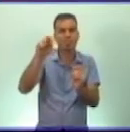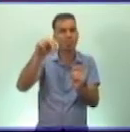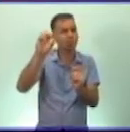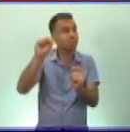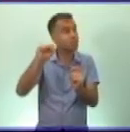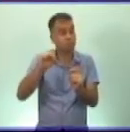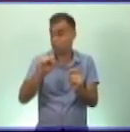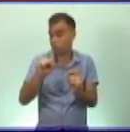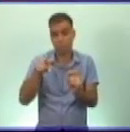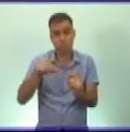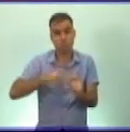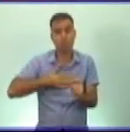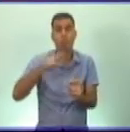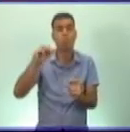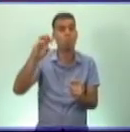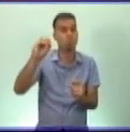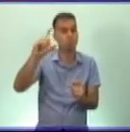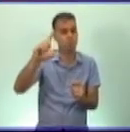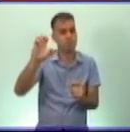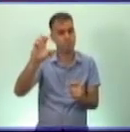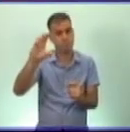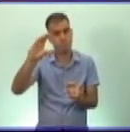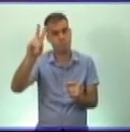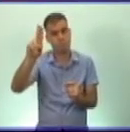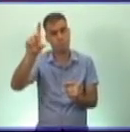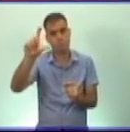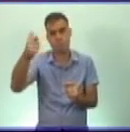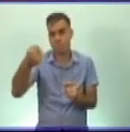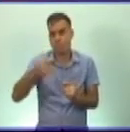sustancias moleculares. Sin embargo, cuando estemos hablando de